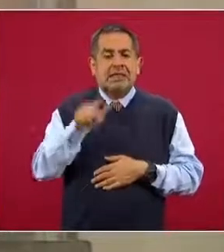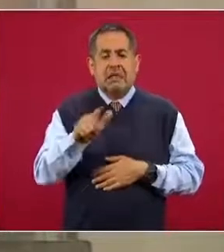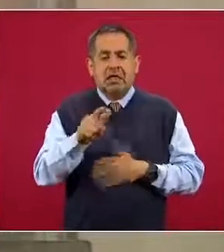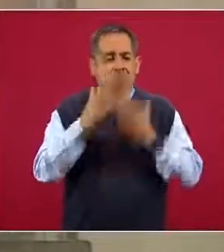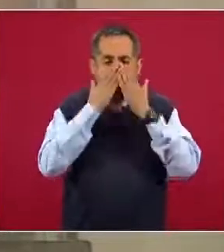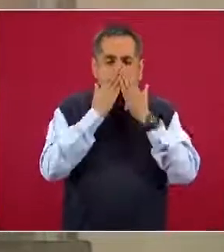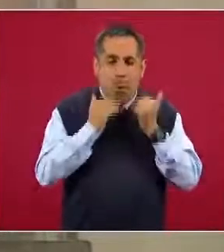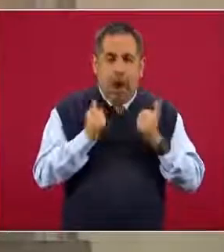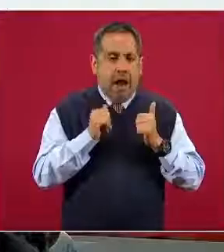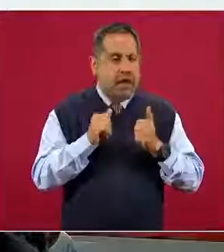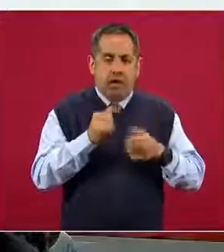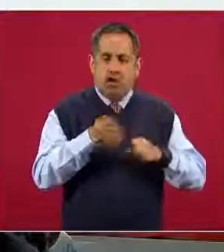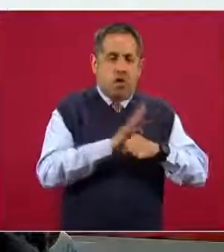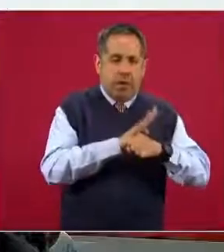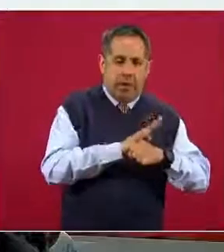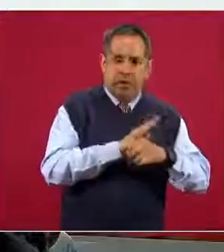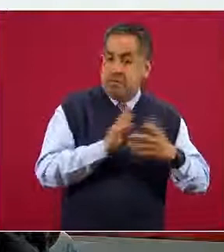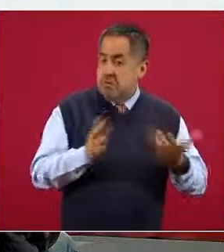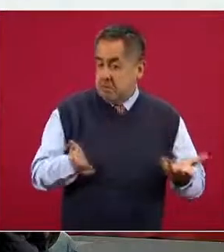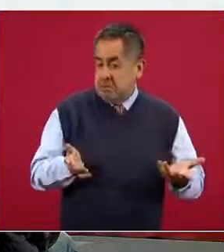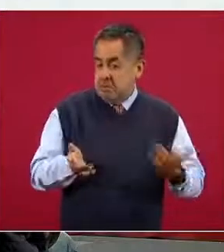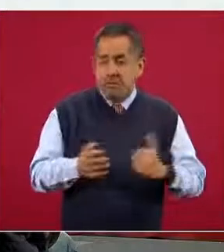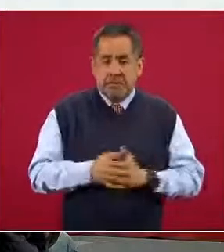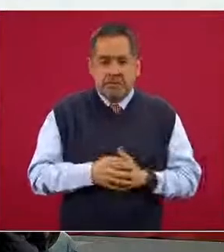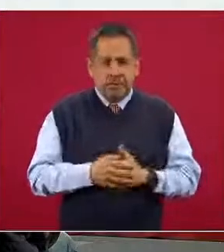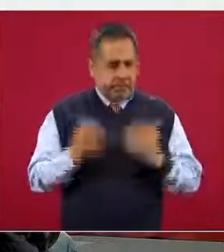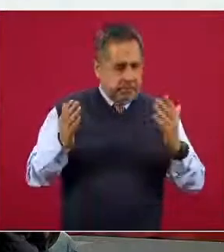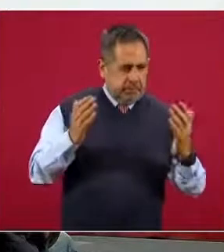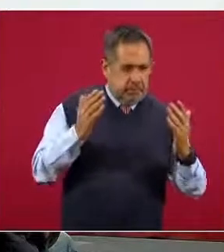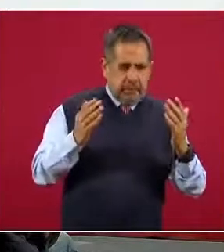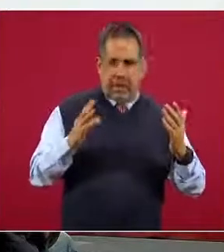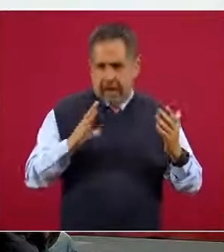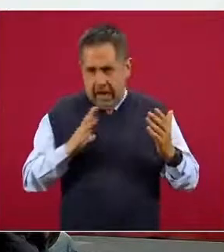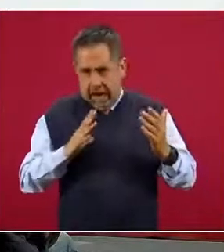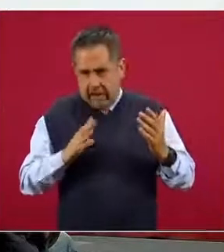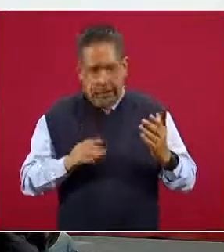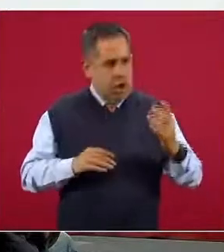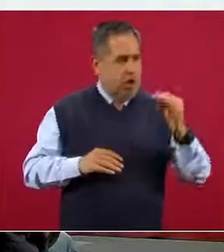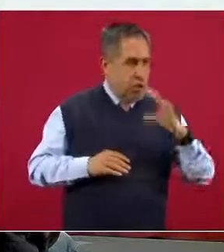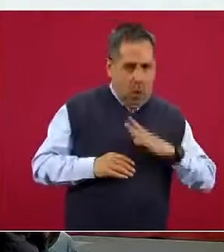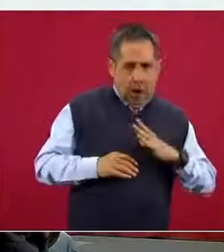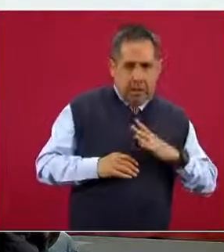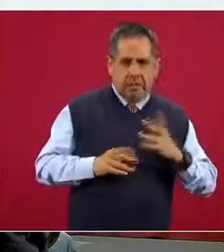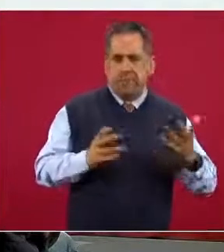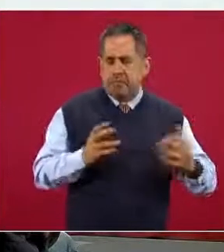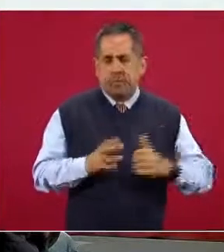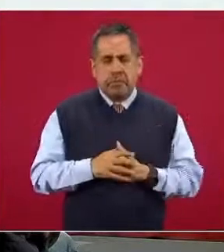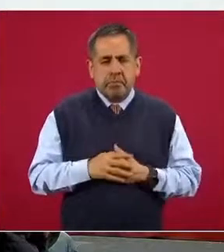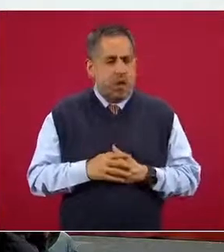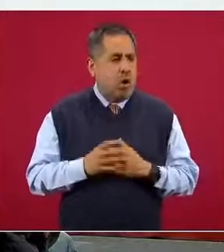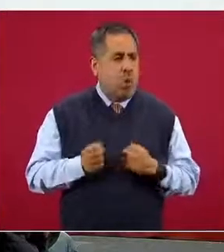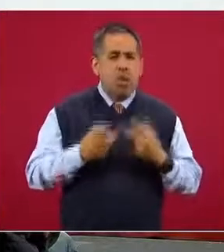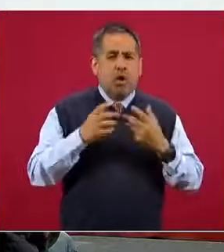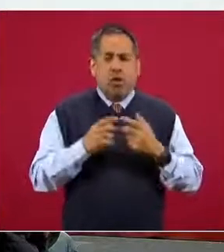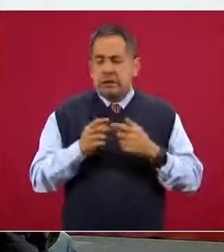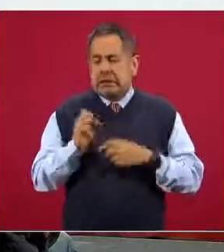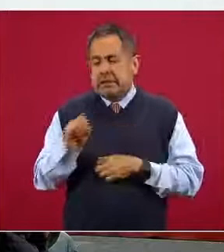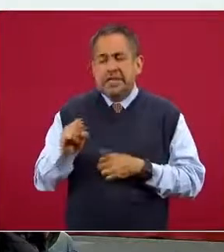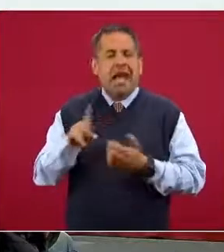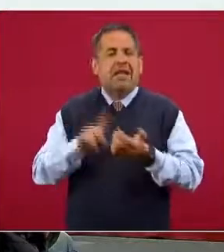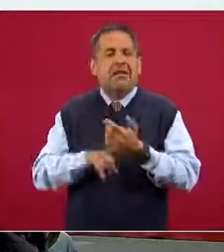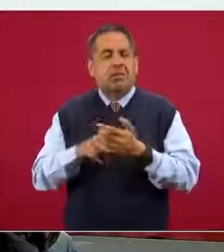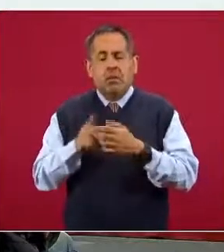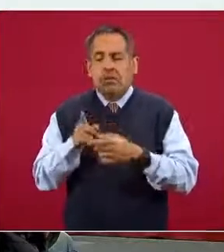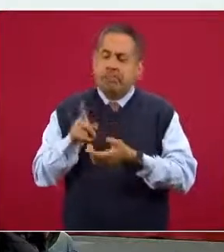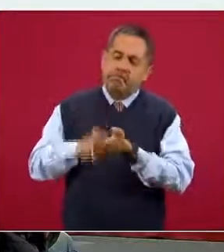933.316. Estos datos nos permiten en su momento calcular los porcentajes de positividad para cada una de